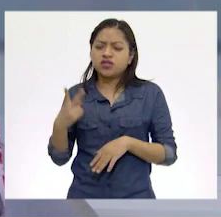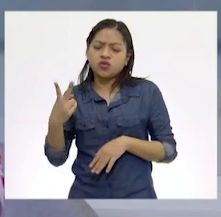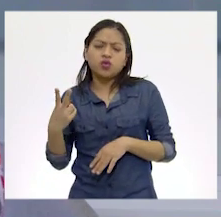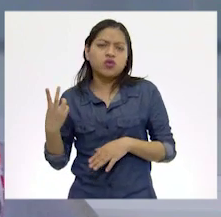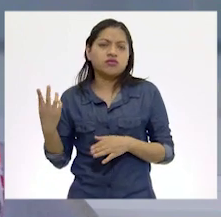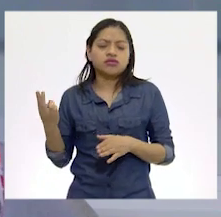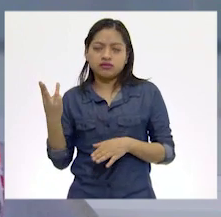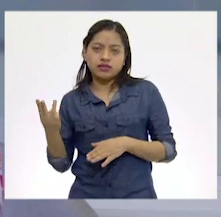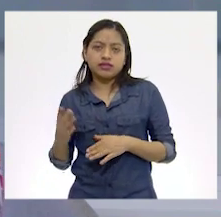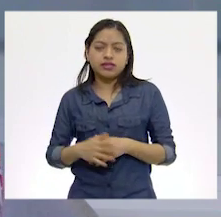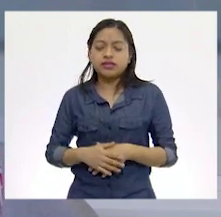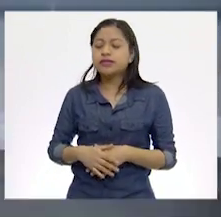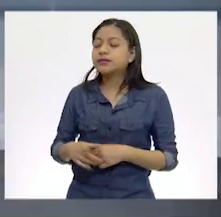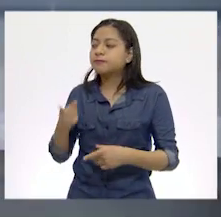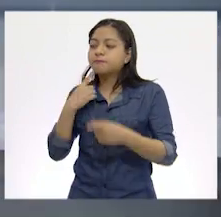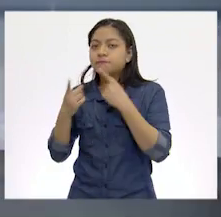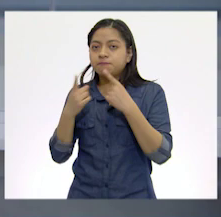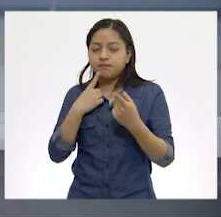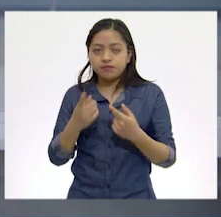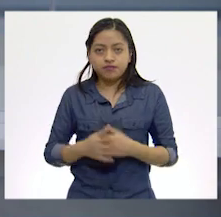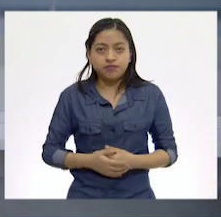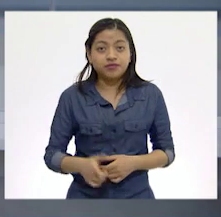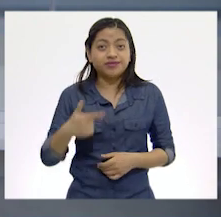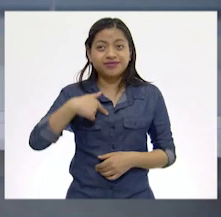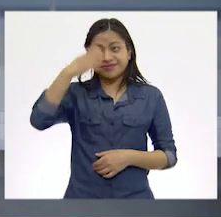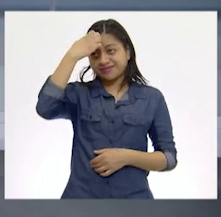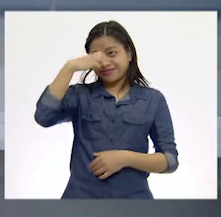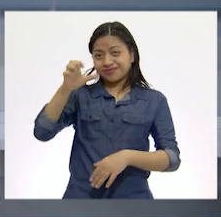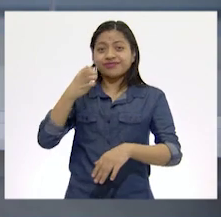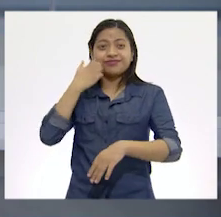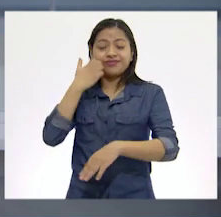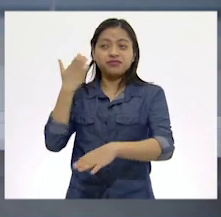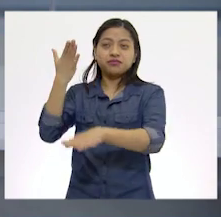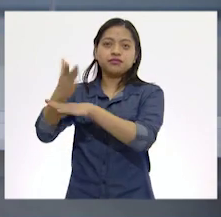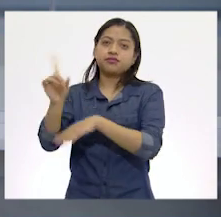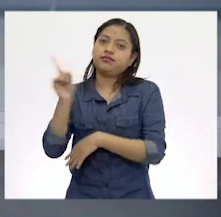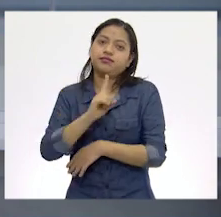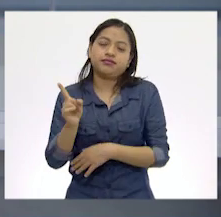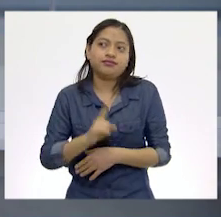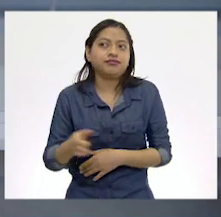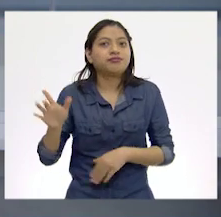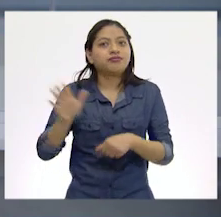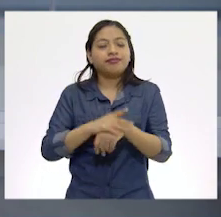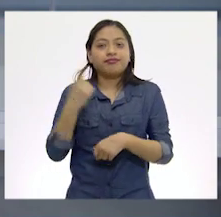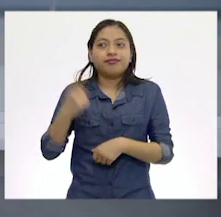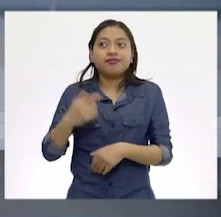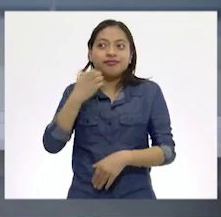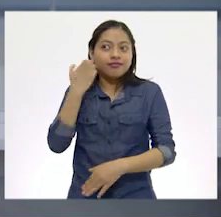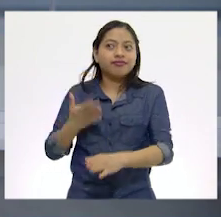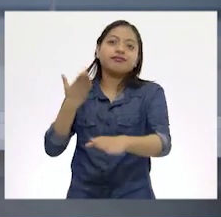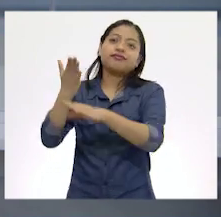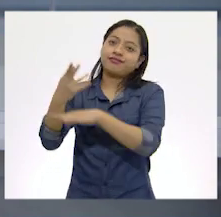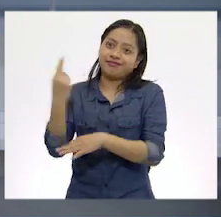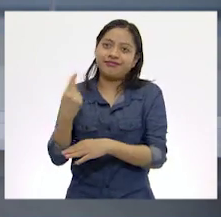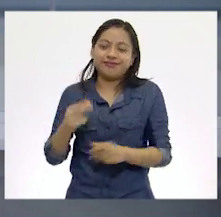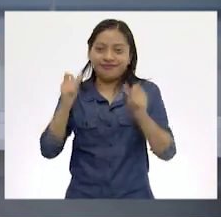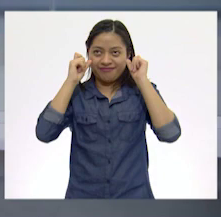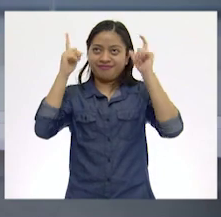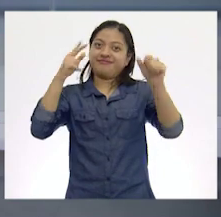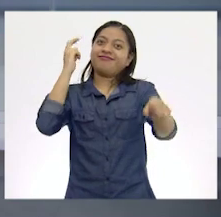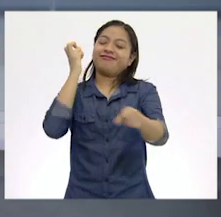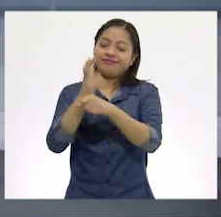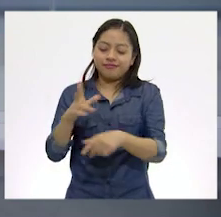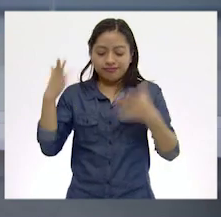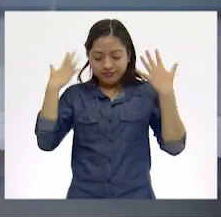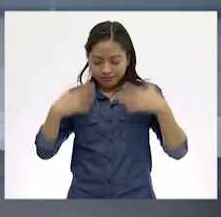podemos ver nosotros. No le extraño tanto porque me tengo que levantar temprano y cambiarme. Y le extraño